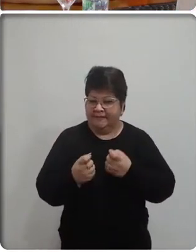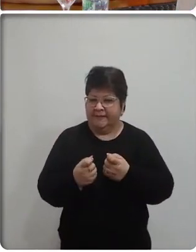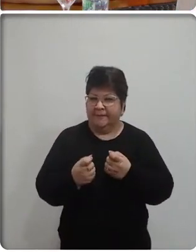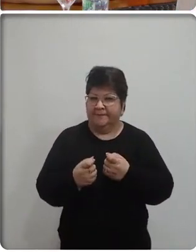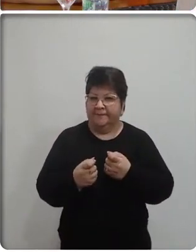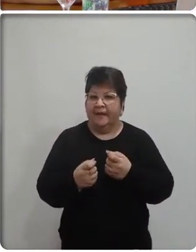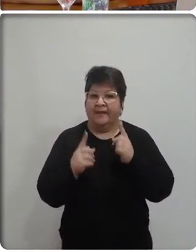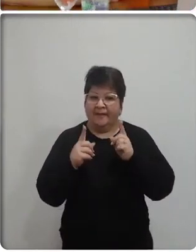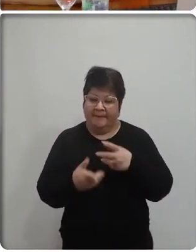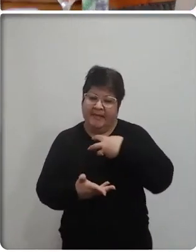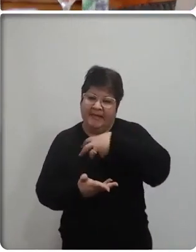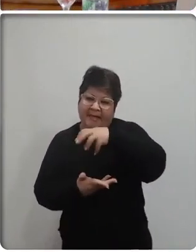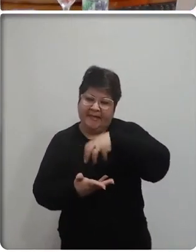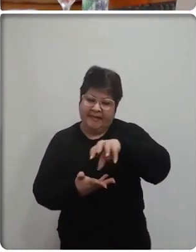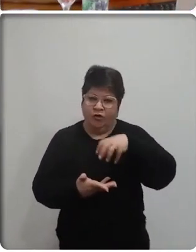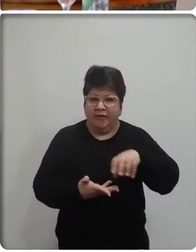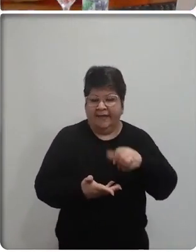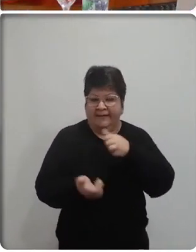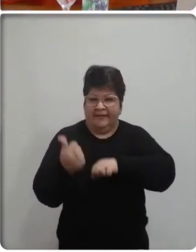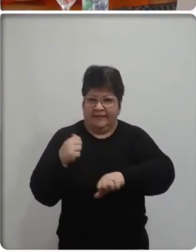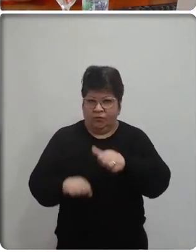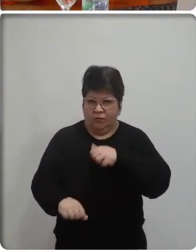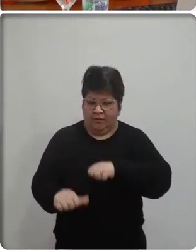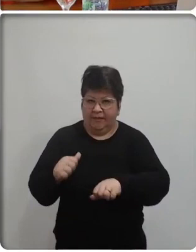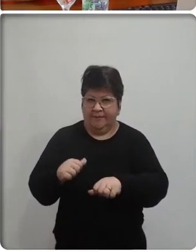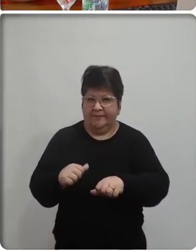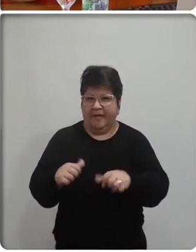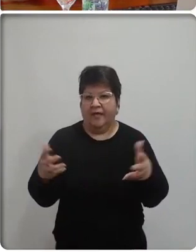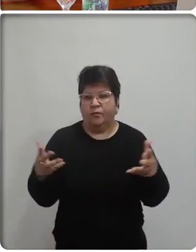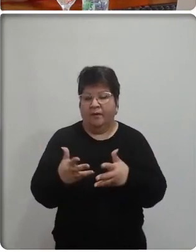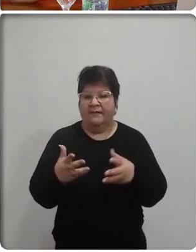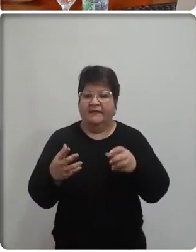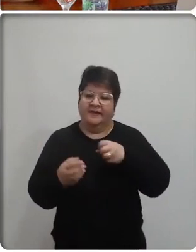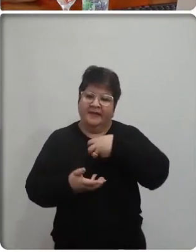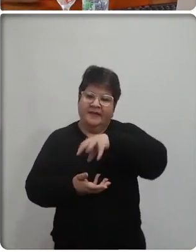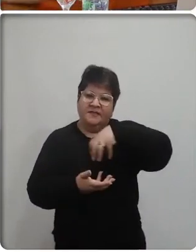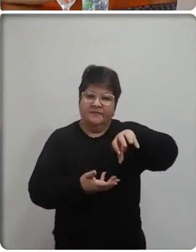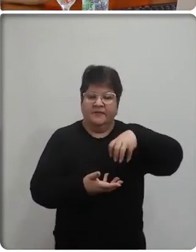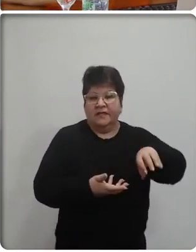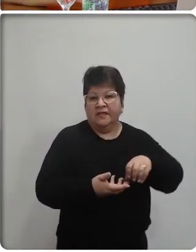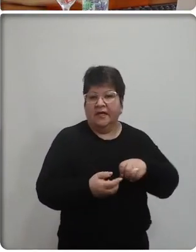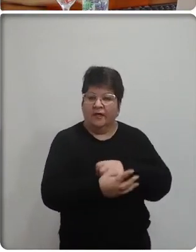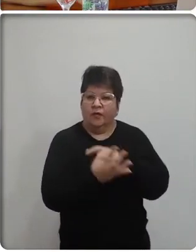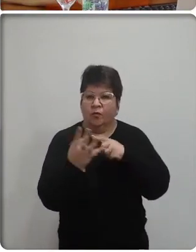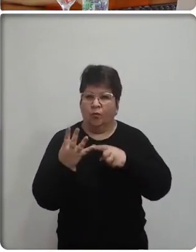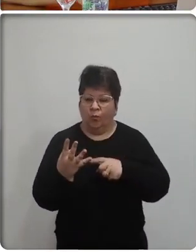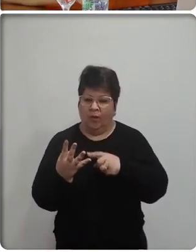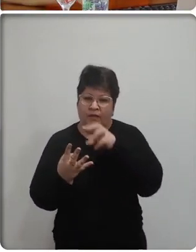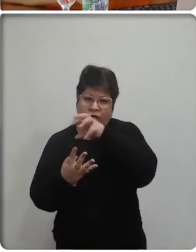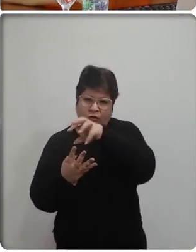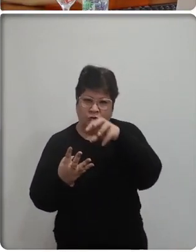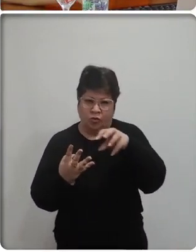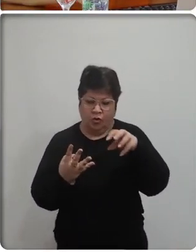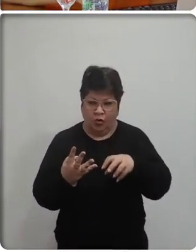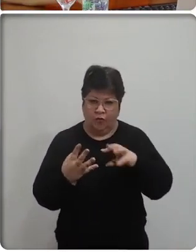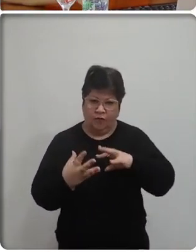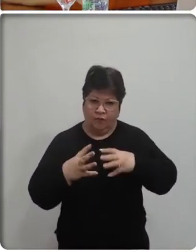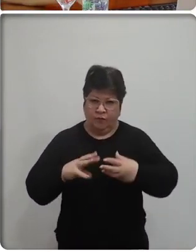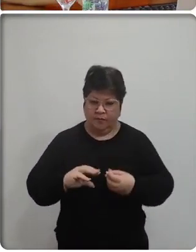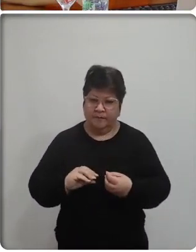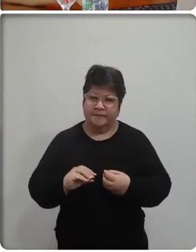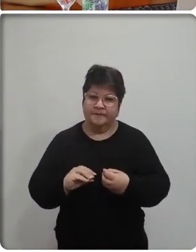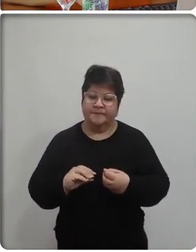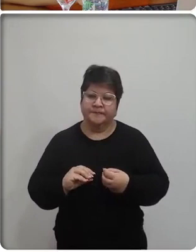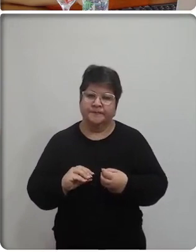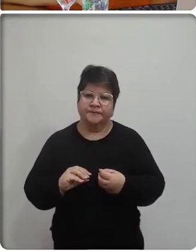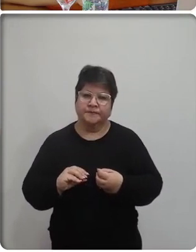categoría de la cirugía, que habitualmente se clasifican en 4, común, mayor, especializada, altamente especializada.